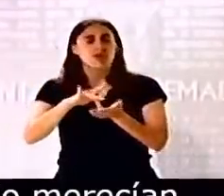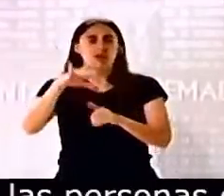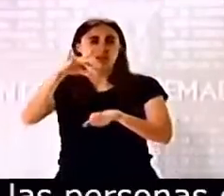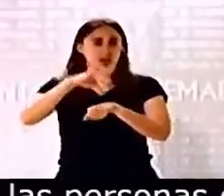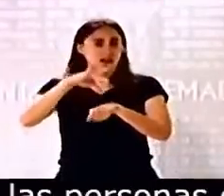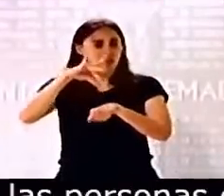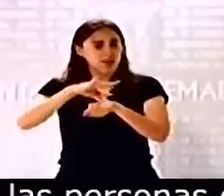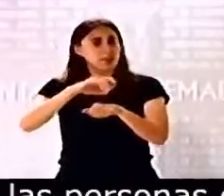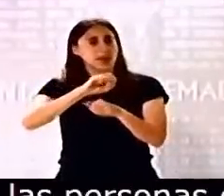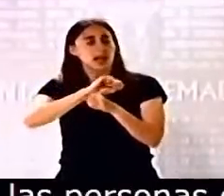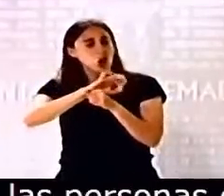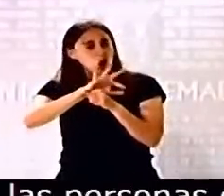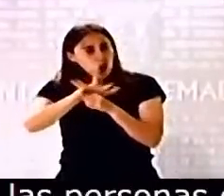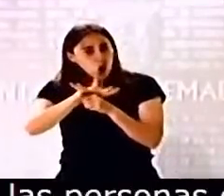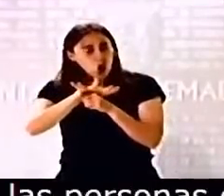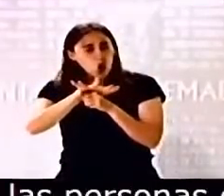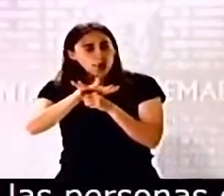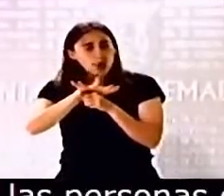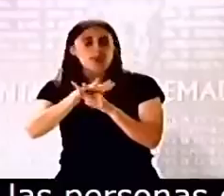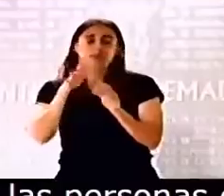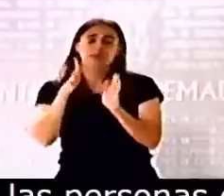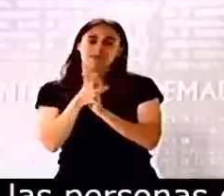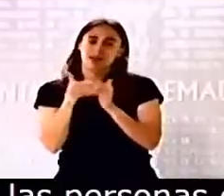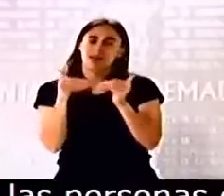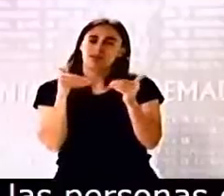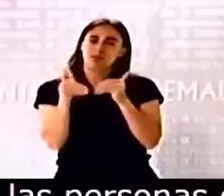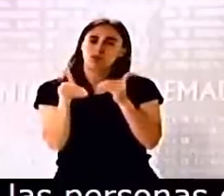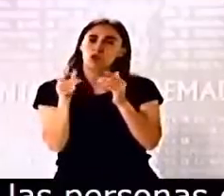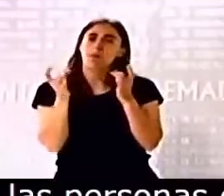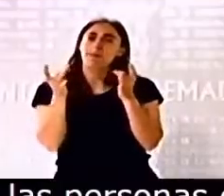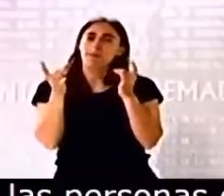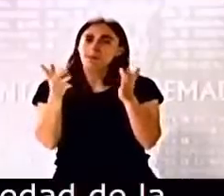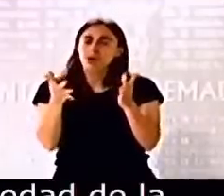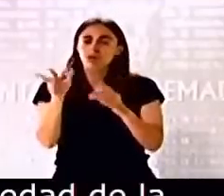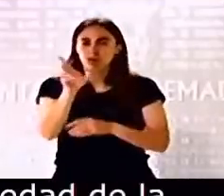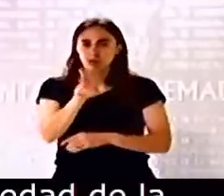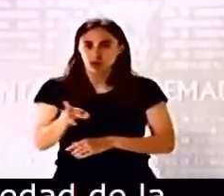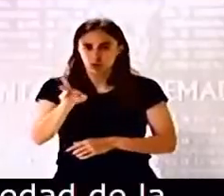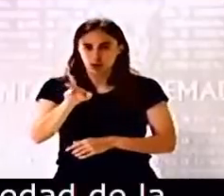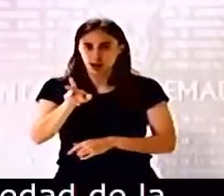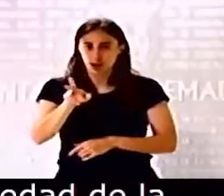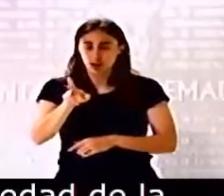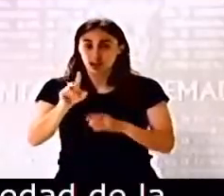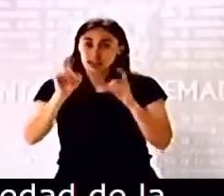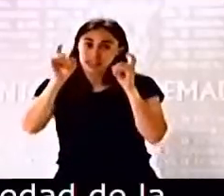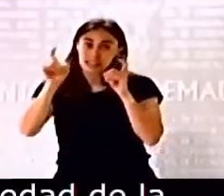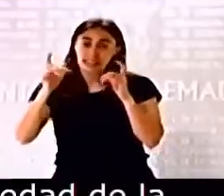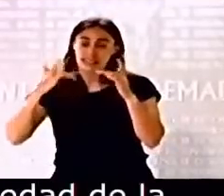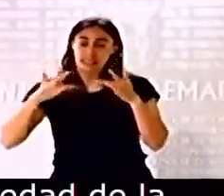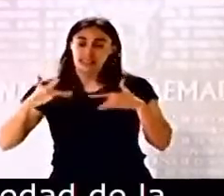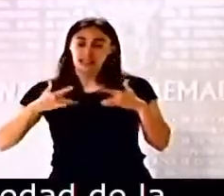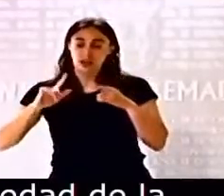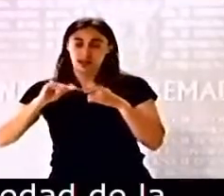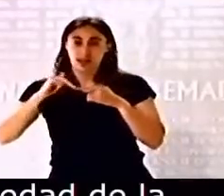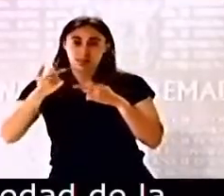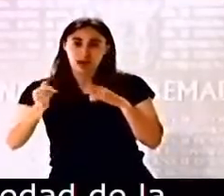de la COVID-19 una pronta y completa recuperación, sin secuelas,